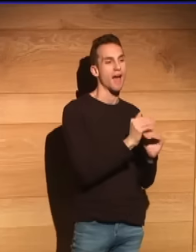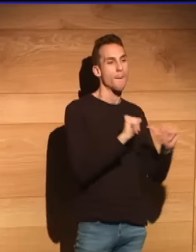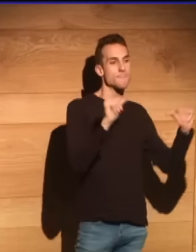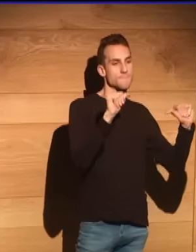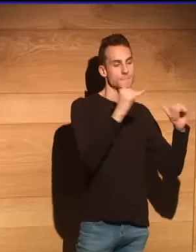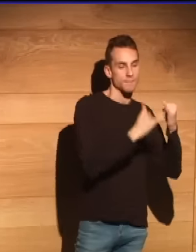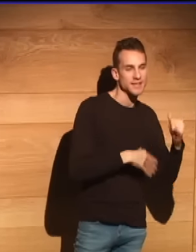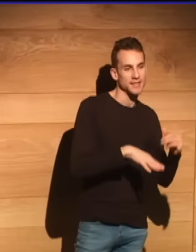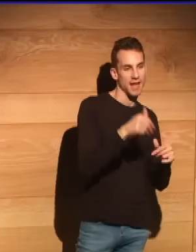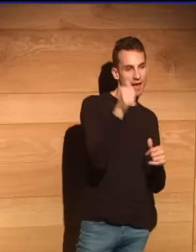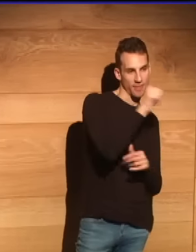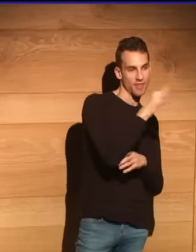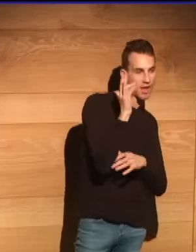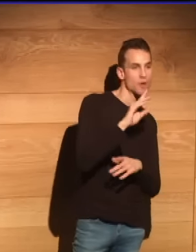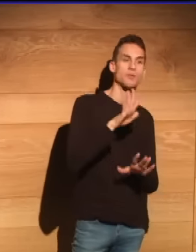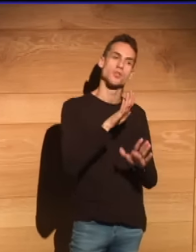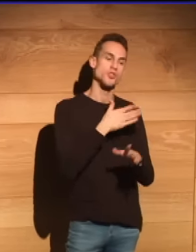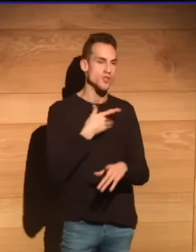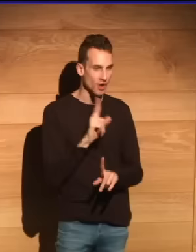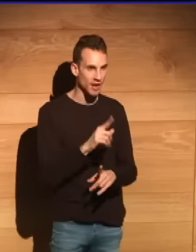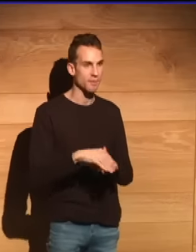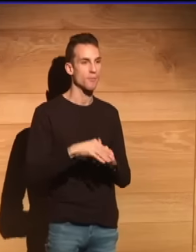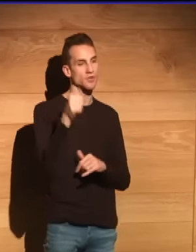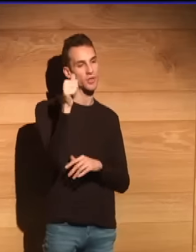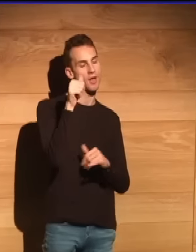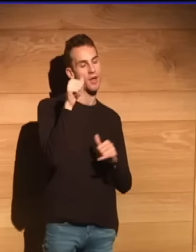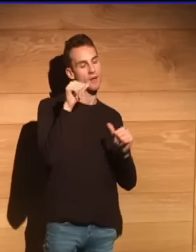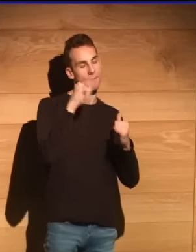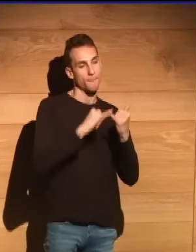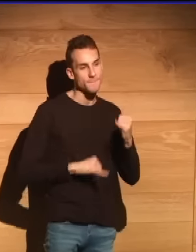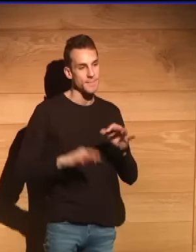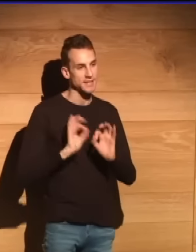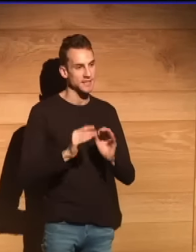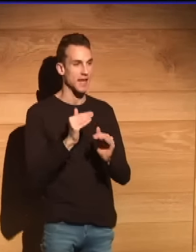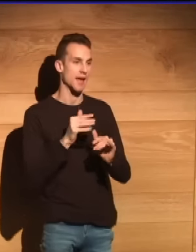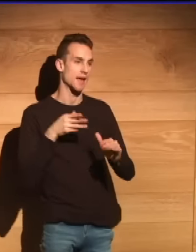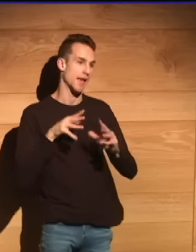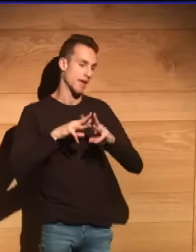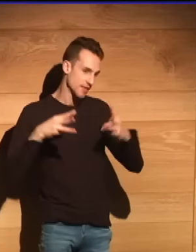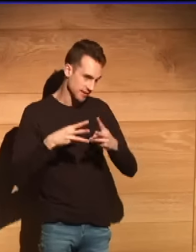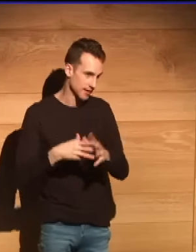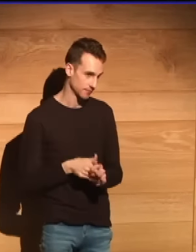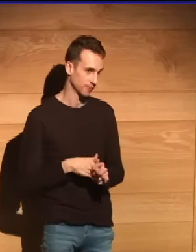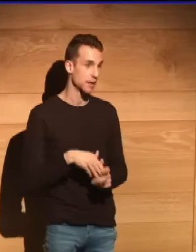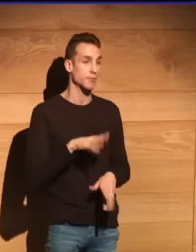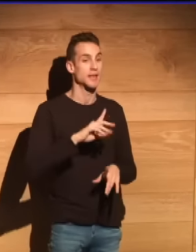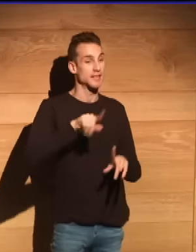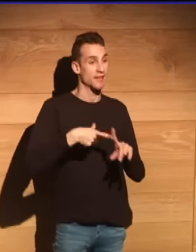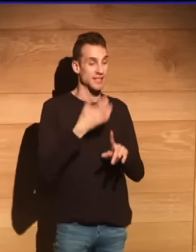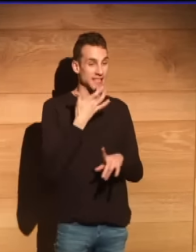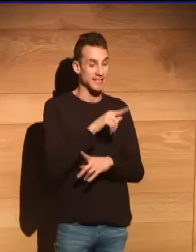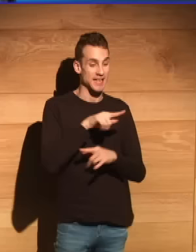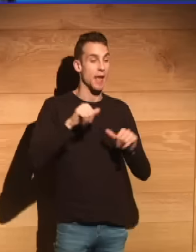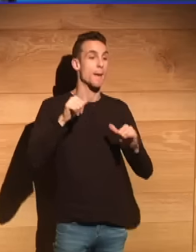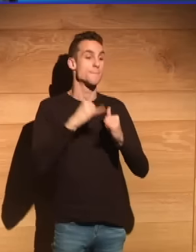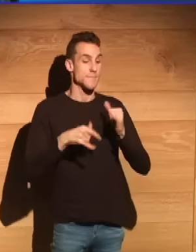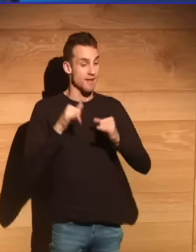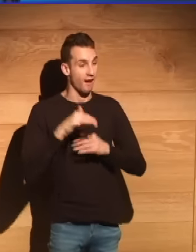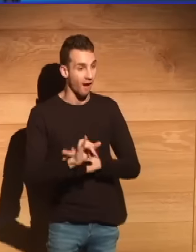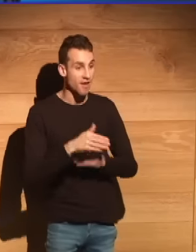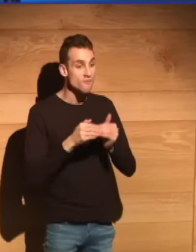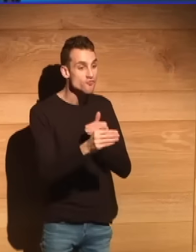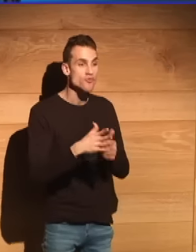por muchas redes que tengamos, si no tenemos habilidades digitales, nada de lo que queramos construir en el futuro se va a poder construir. Desde